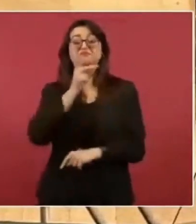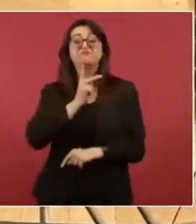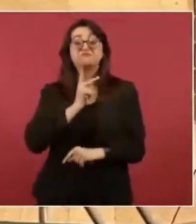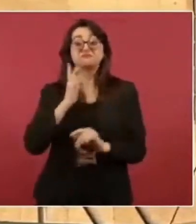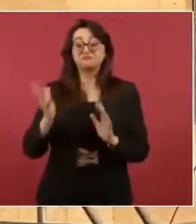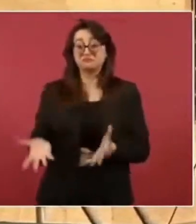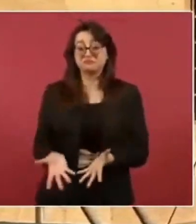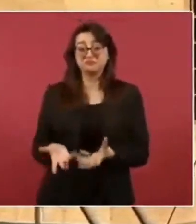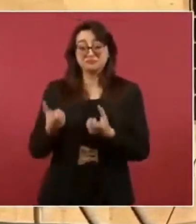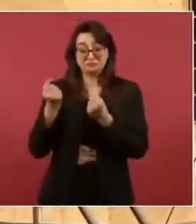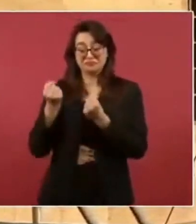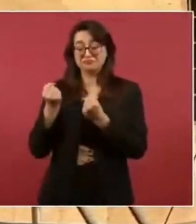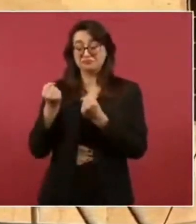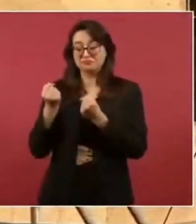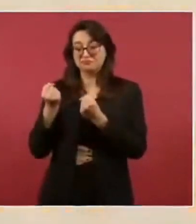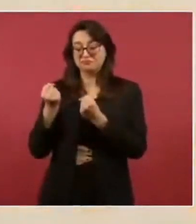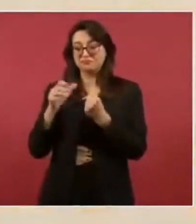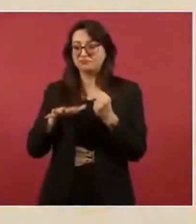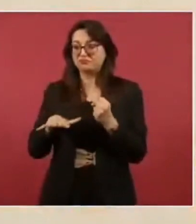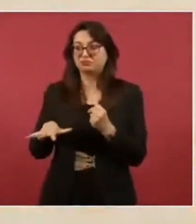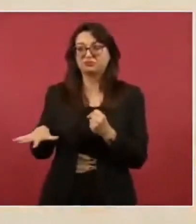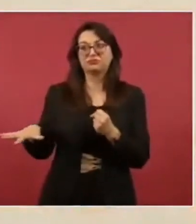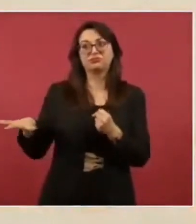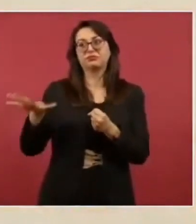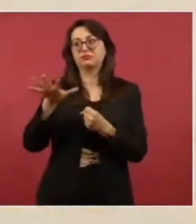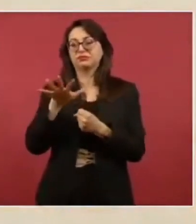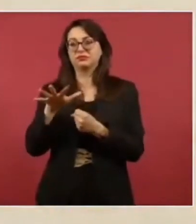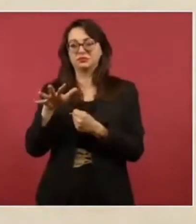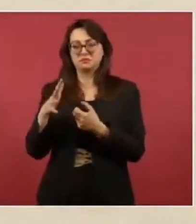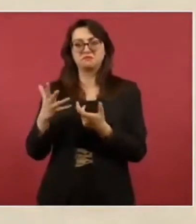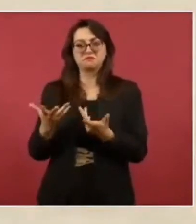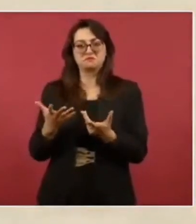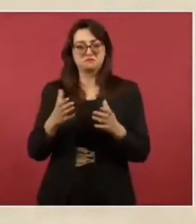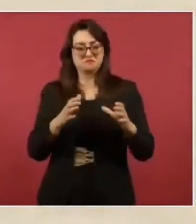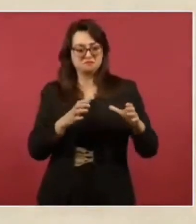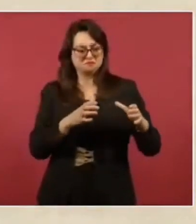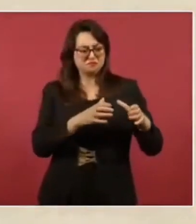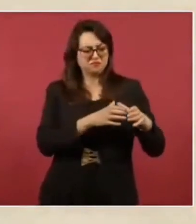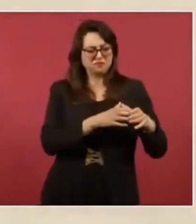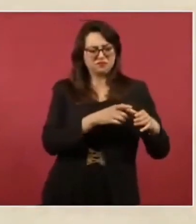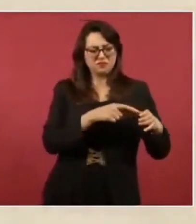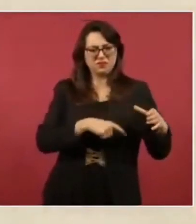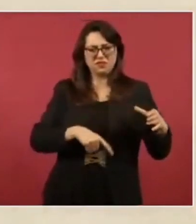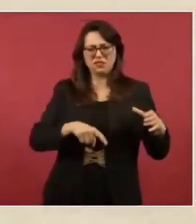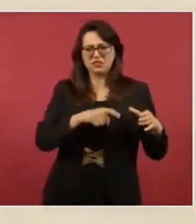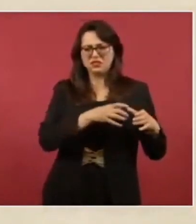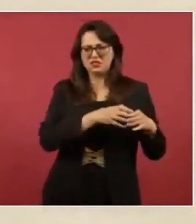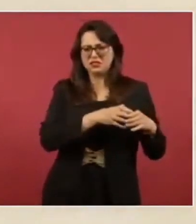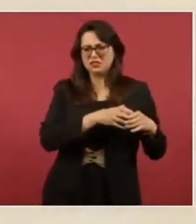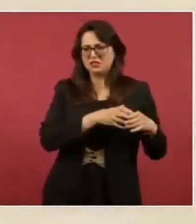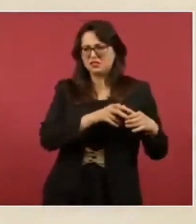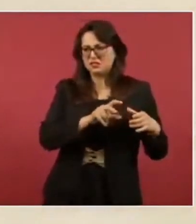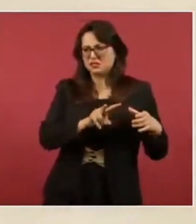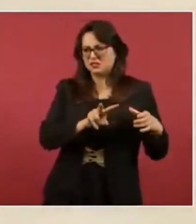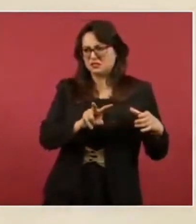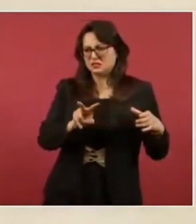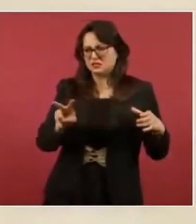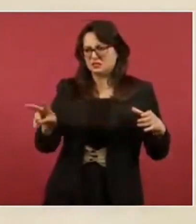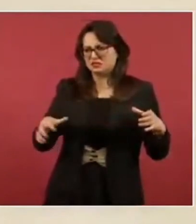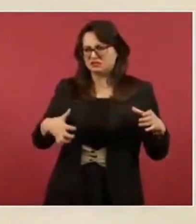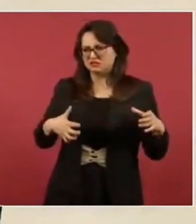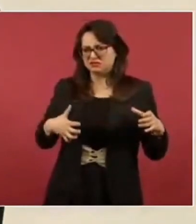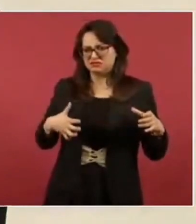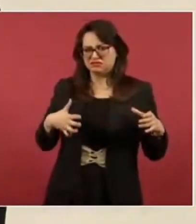entre una minoría un profundo malestar, sobre todo entre los